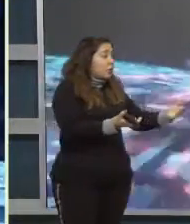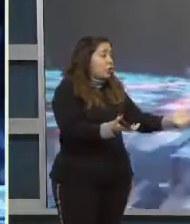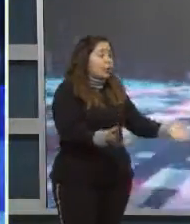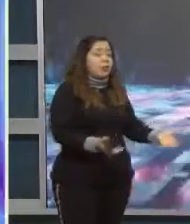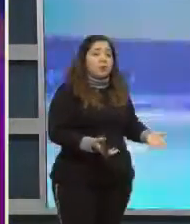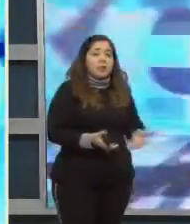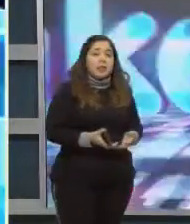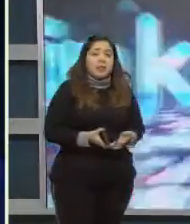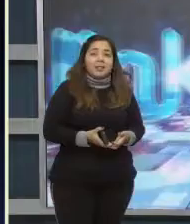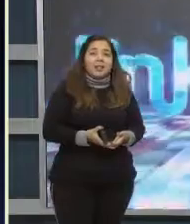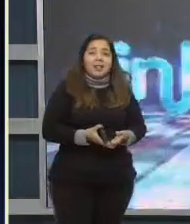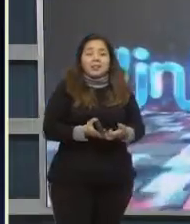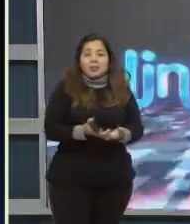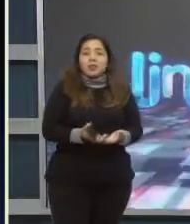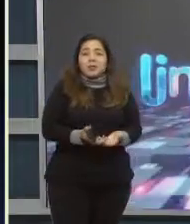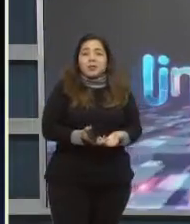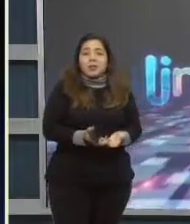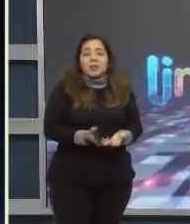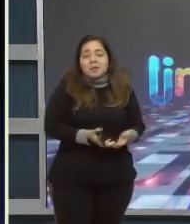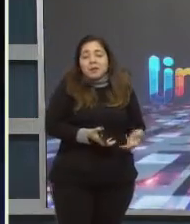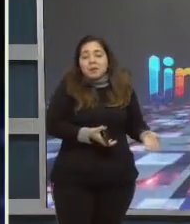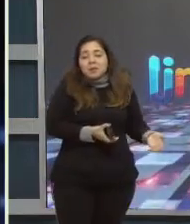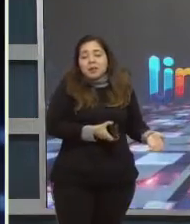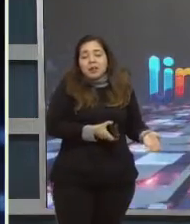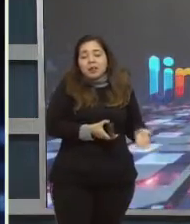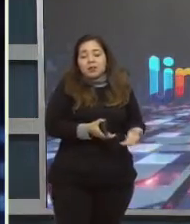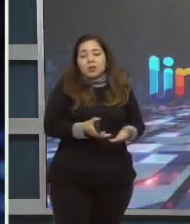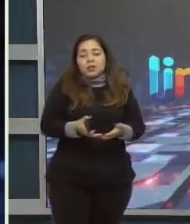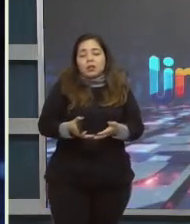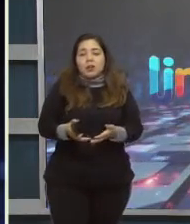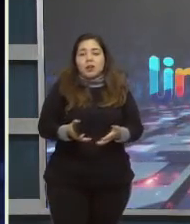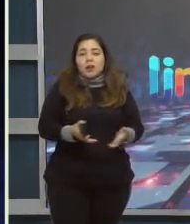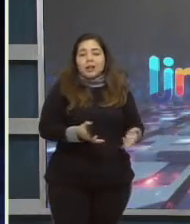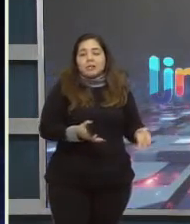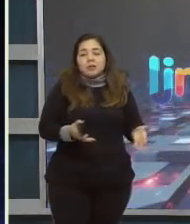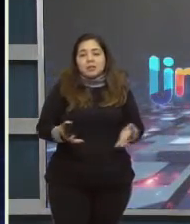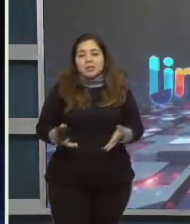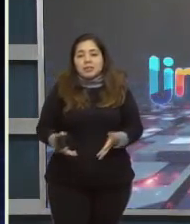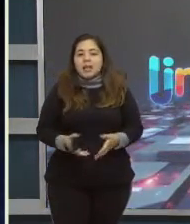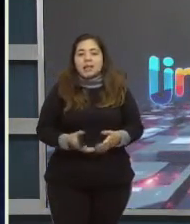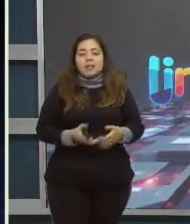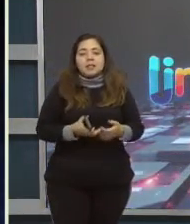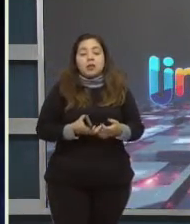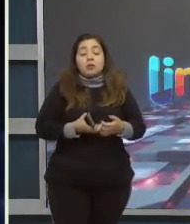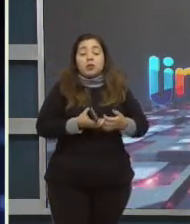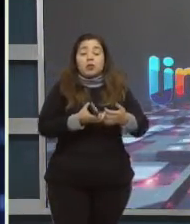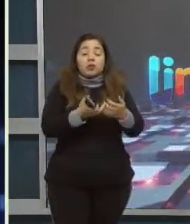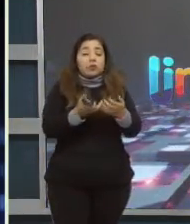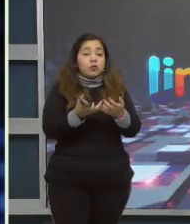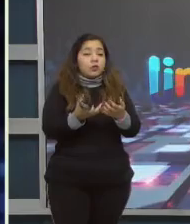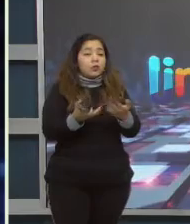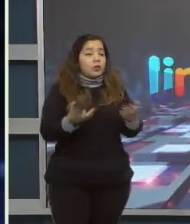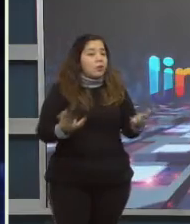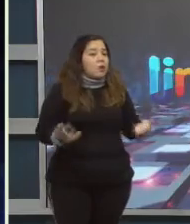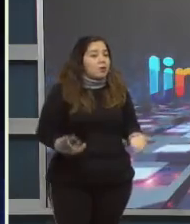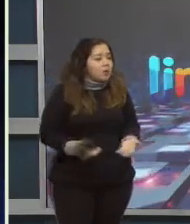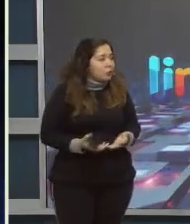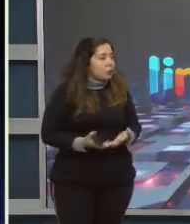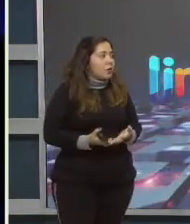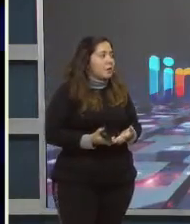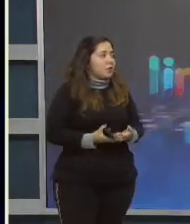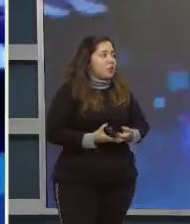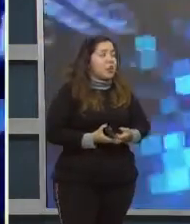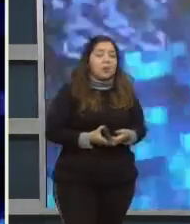los restos de los colegios están en esta situación también de pandemia y no hemos tenido clases presenciales? A lo mejor los contenidos